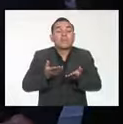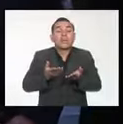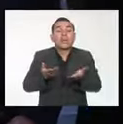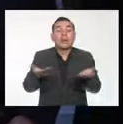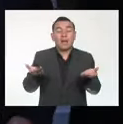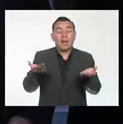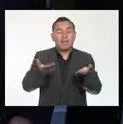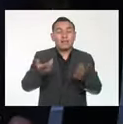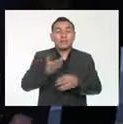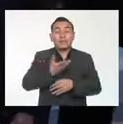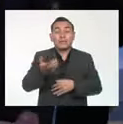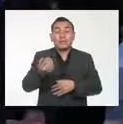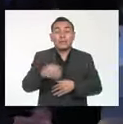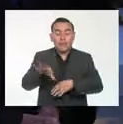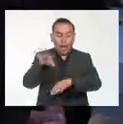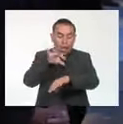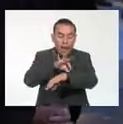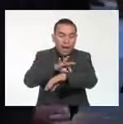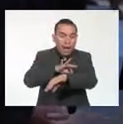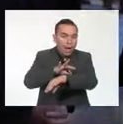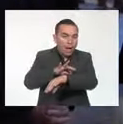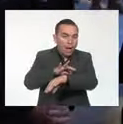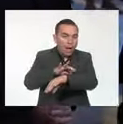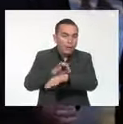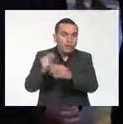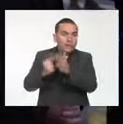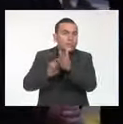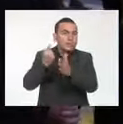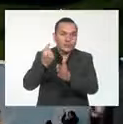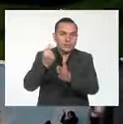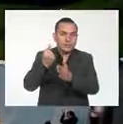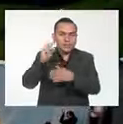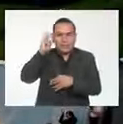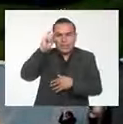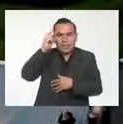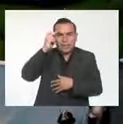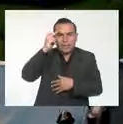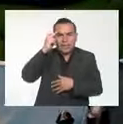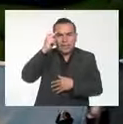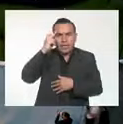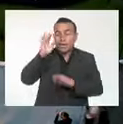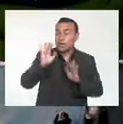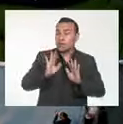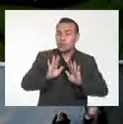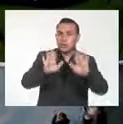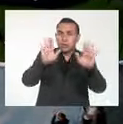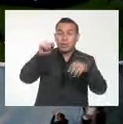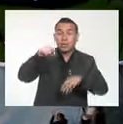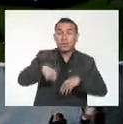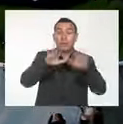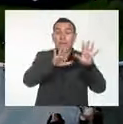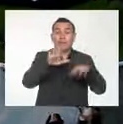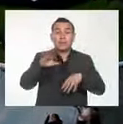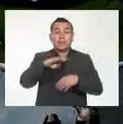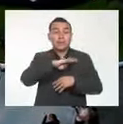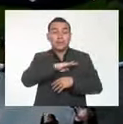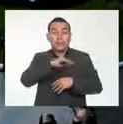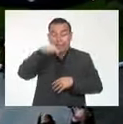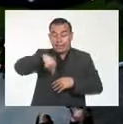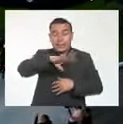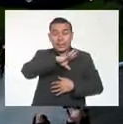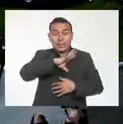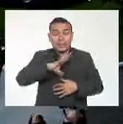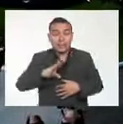sucediendo, se vive pocas veces en la vida. Y no es casualidad que una fecha tan emblemática para nuestro